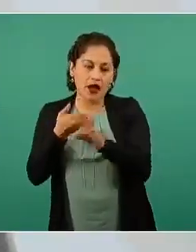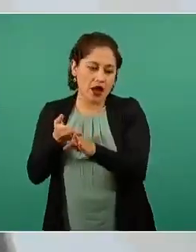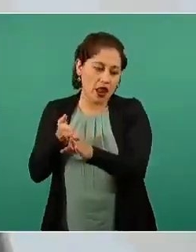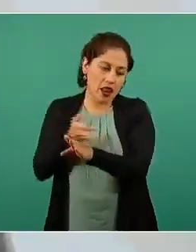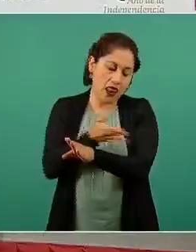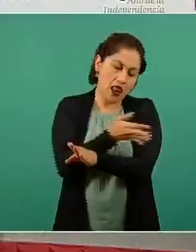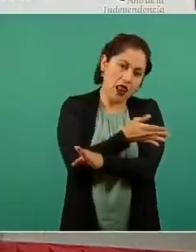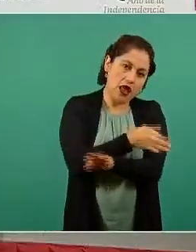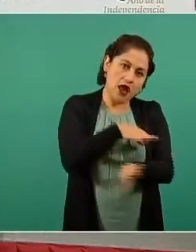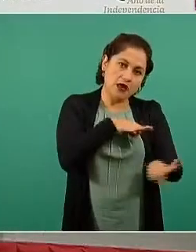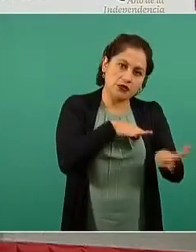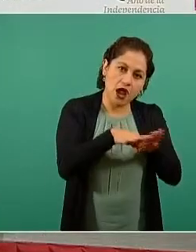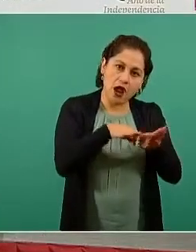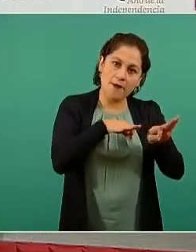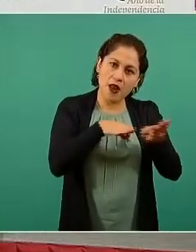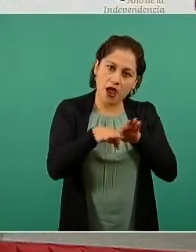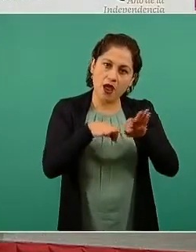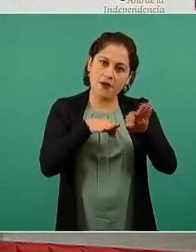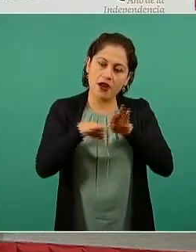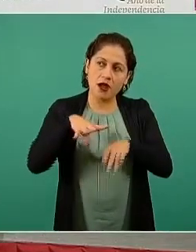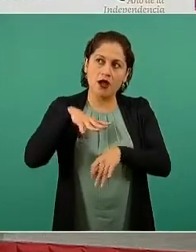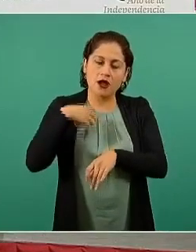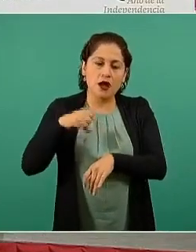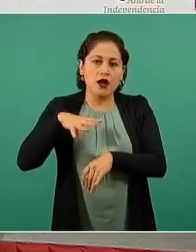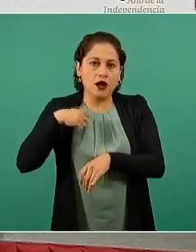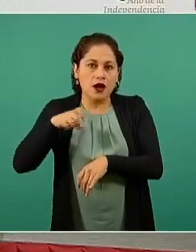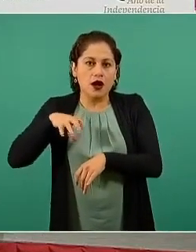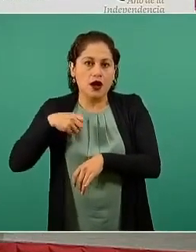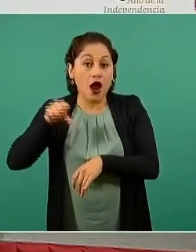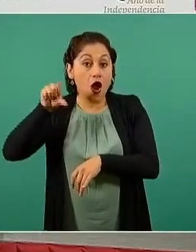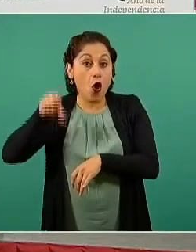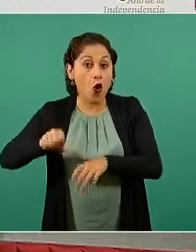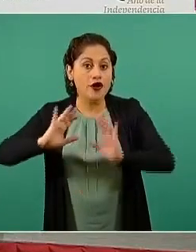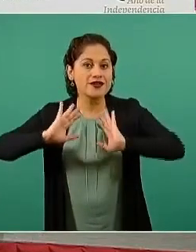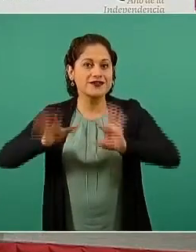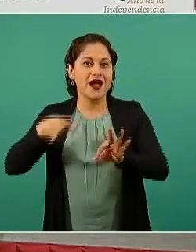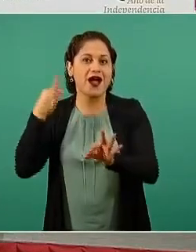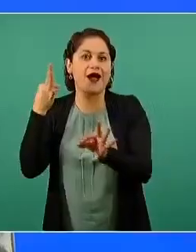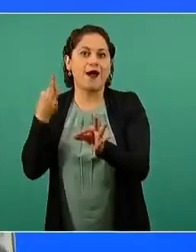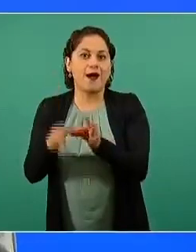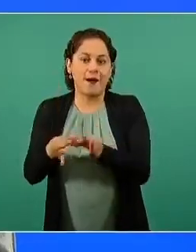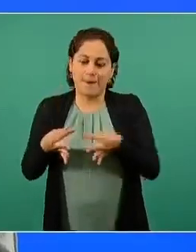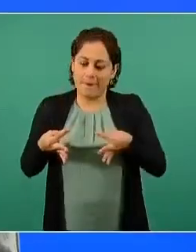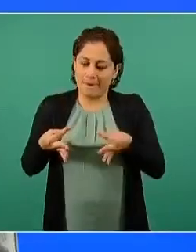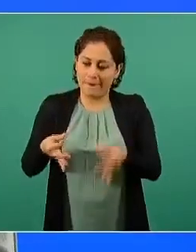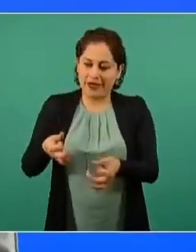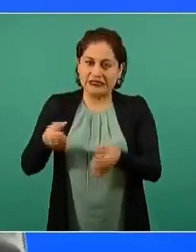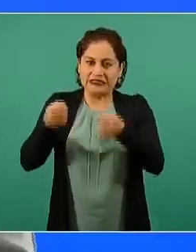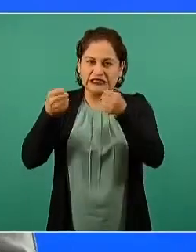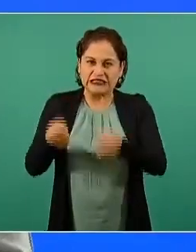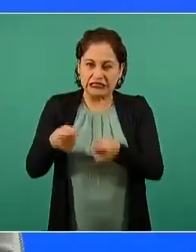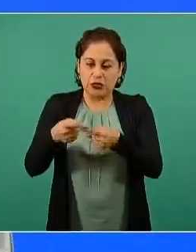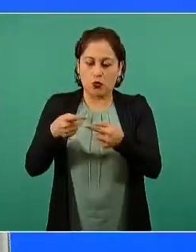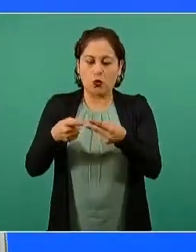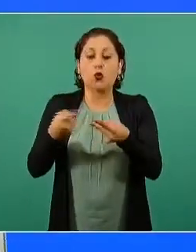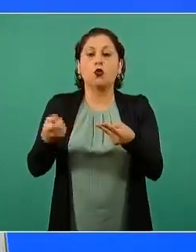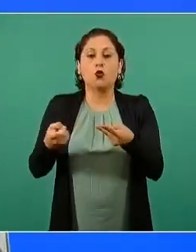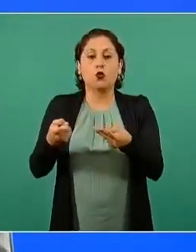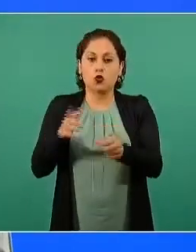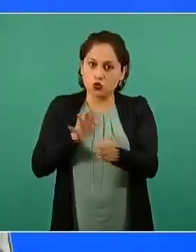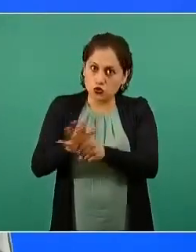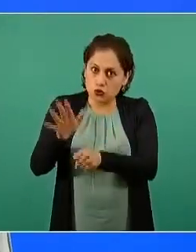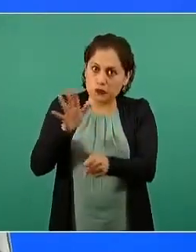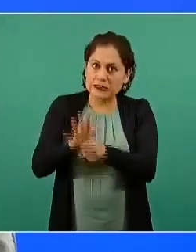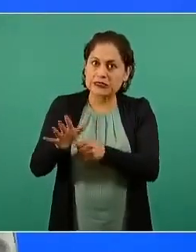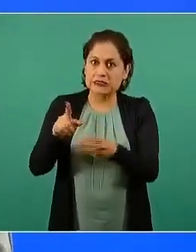esfuerzo, ese trabajo constante y llegar hoy a poder tener el control de calidad con esa seguridad de eficacia y de